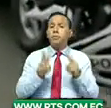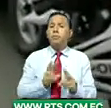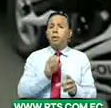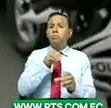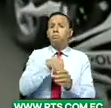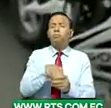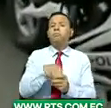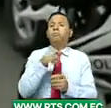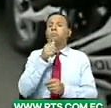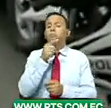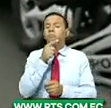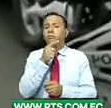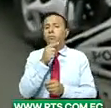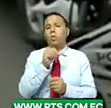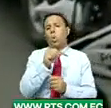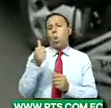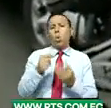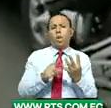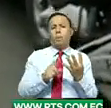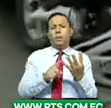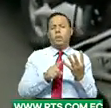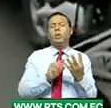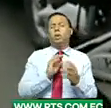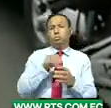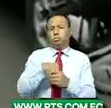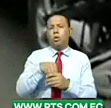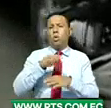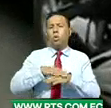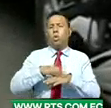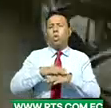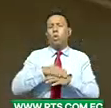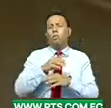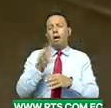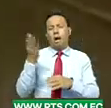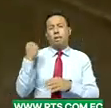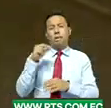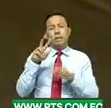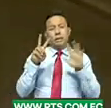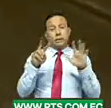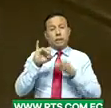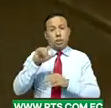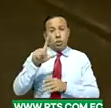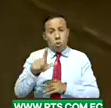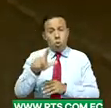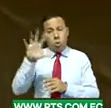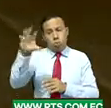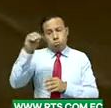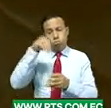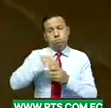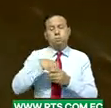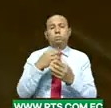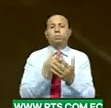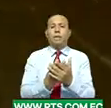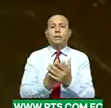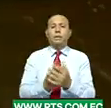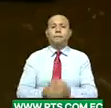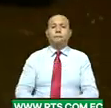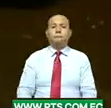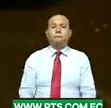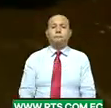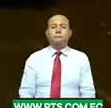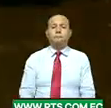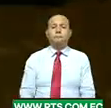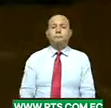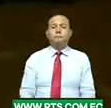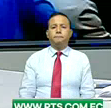balacera está detenido por tenencia de sustancias ilícitas el pasado 7 de julio. Desde Los Ríos, informó Odette